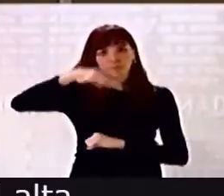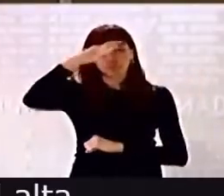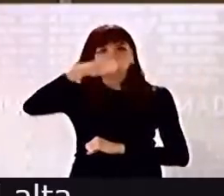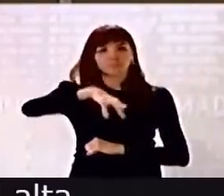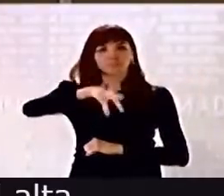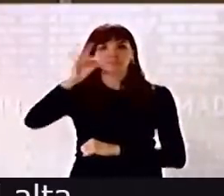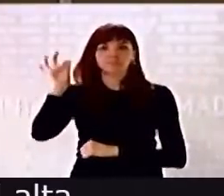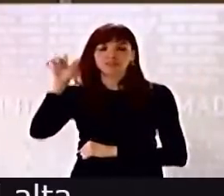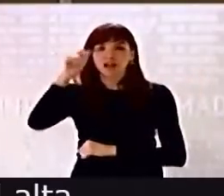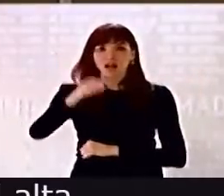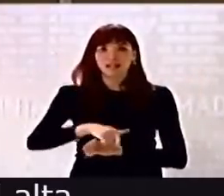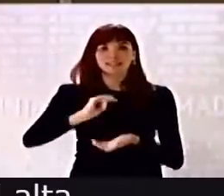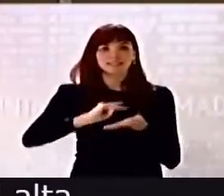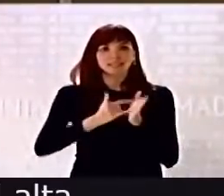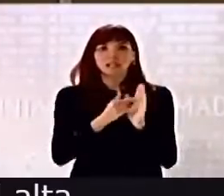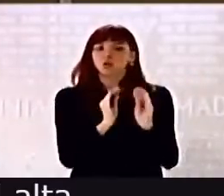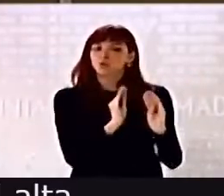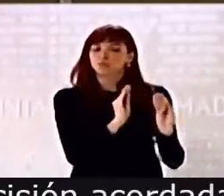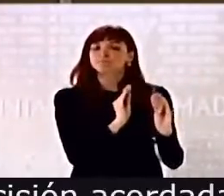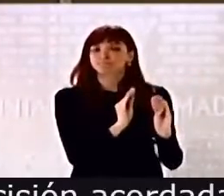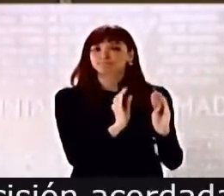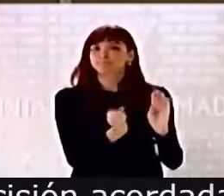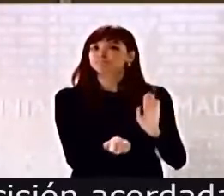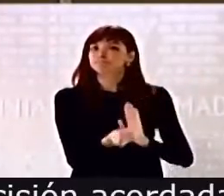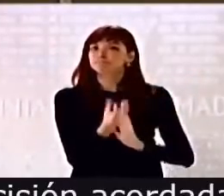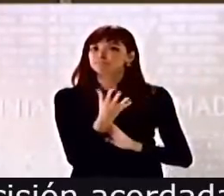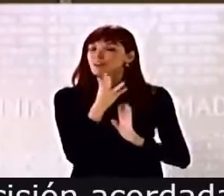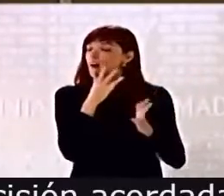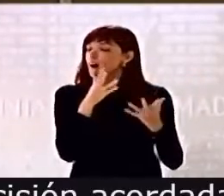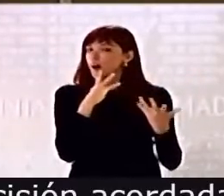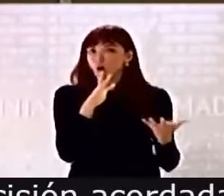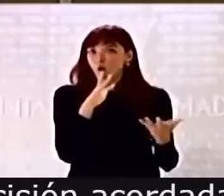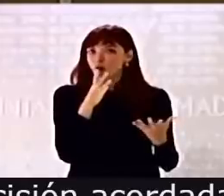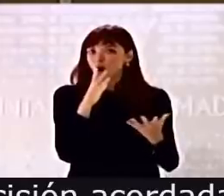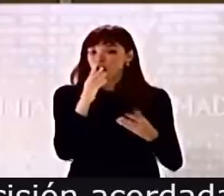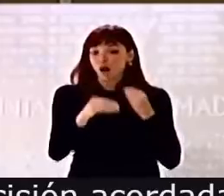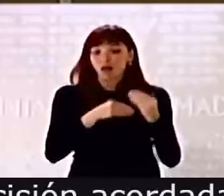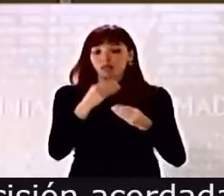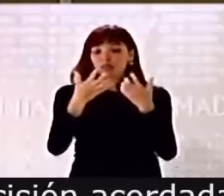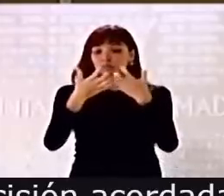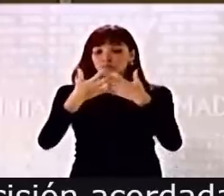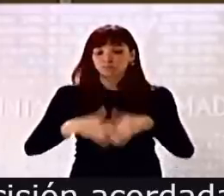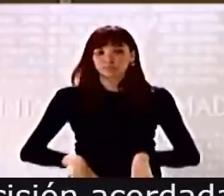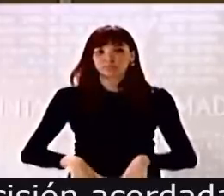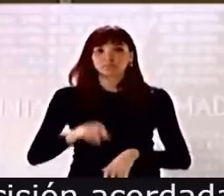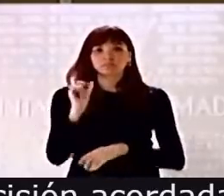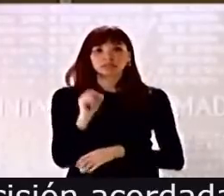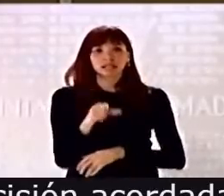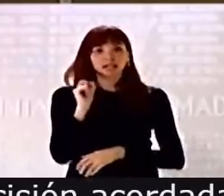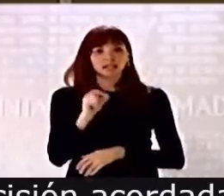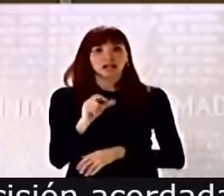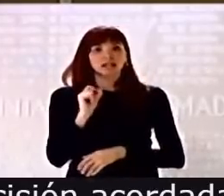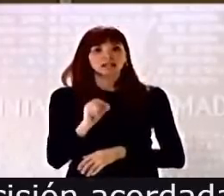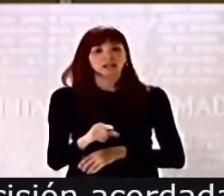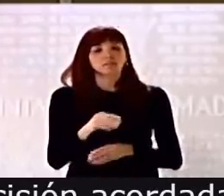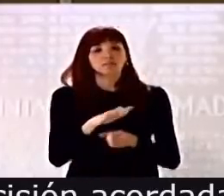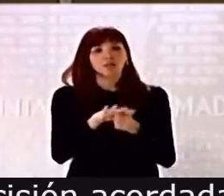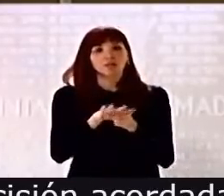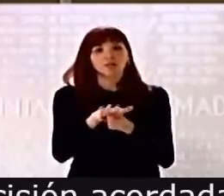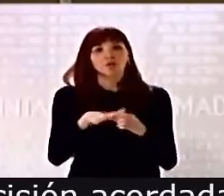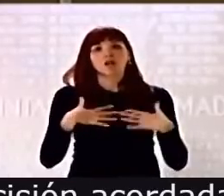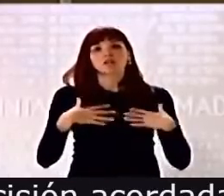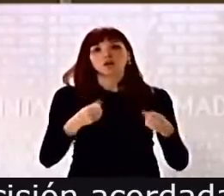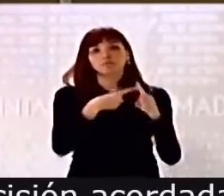acordada por parte de los técnicos, que en este momento es la que se está aplicando de forma progresiva en las distintas áreas de